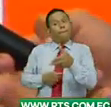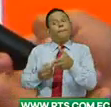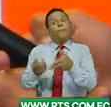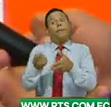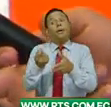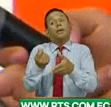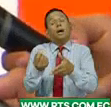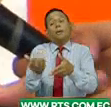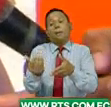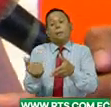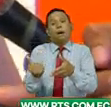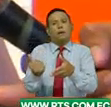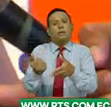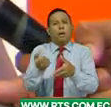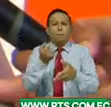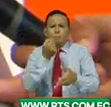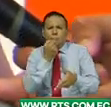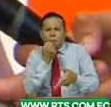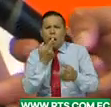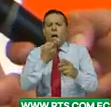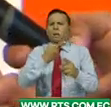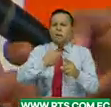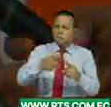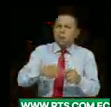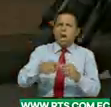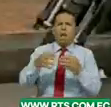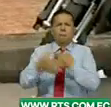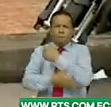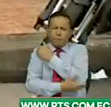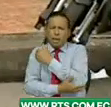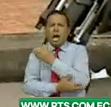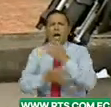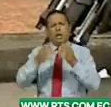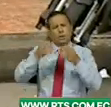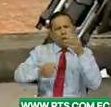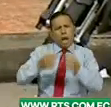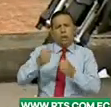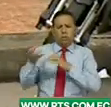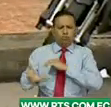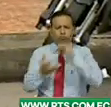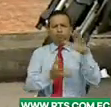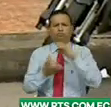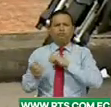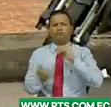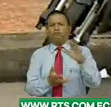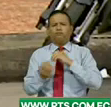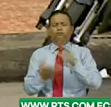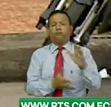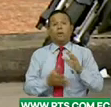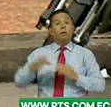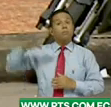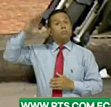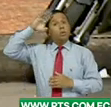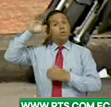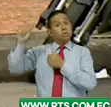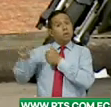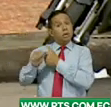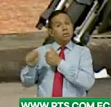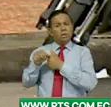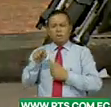Dinero y medicinas y pañales y leche. Un uniformado se percató de los hechos y procedió a